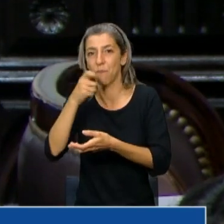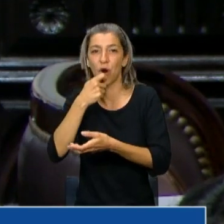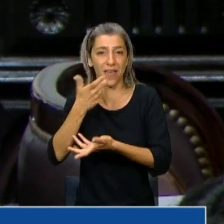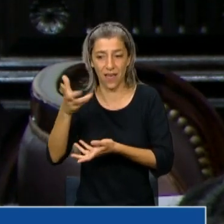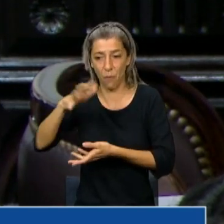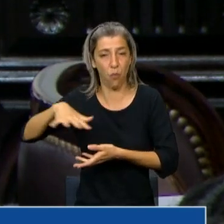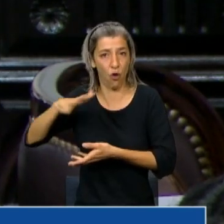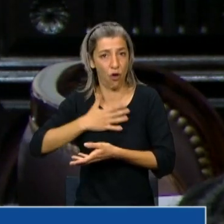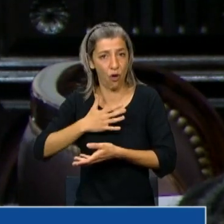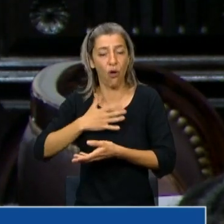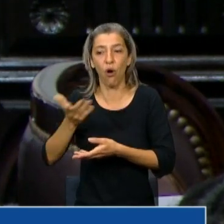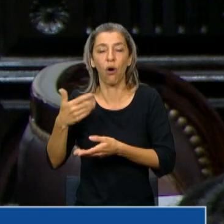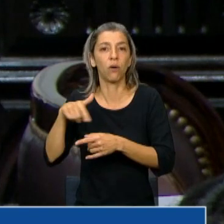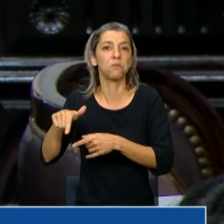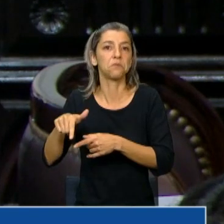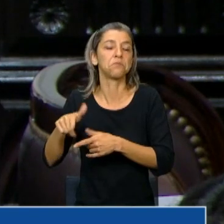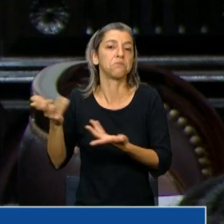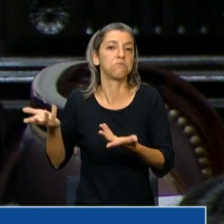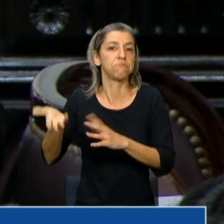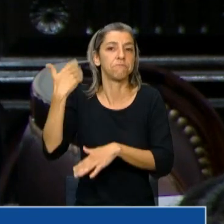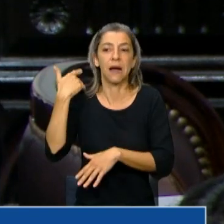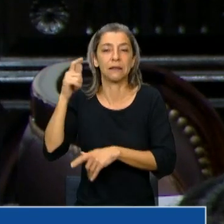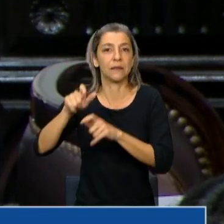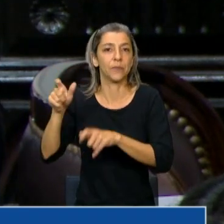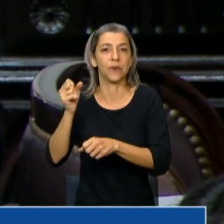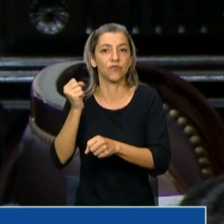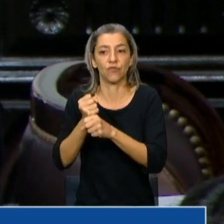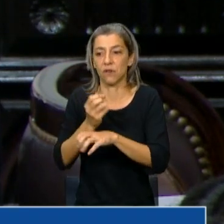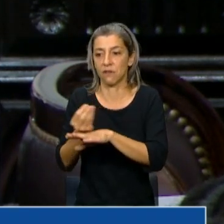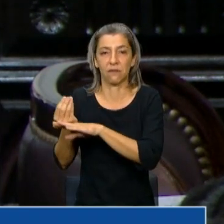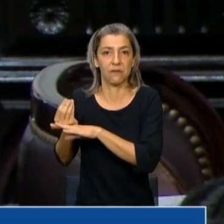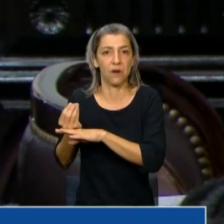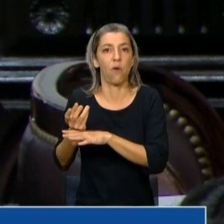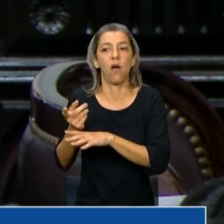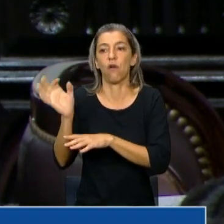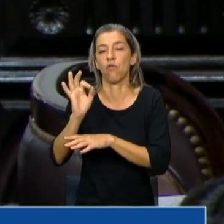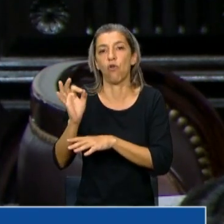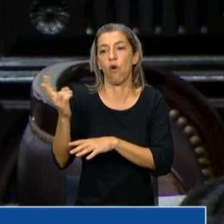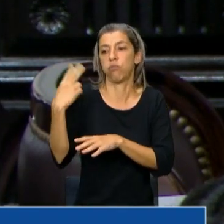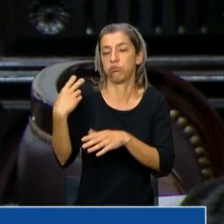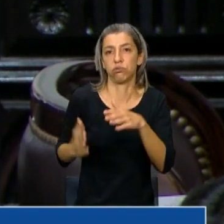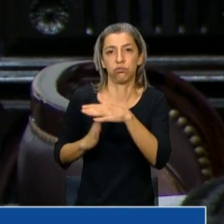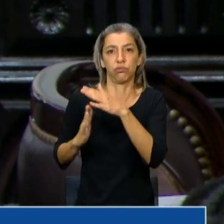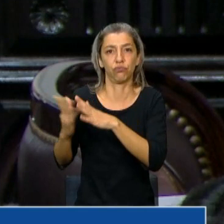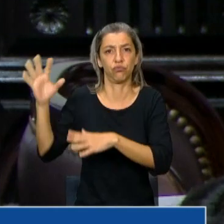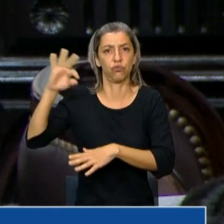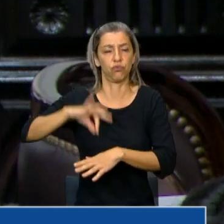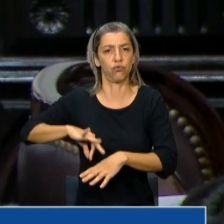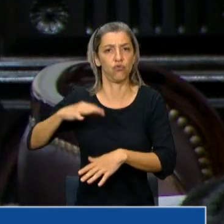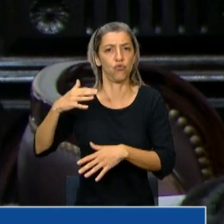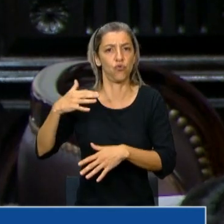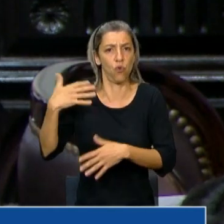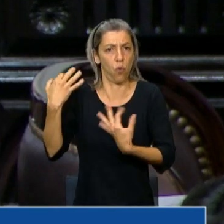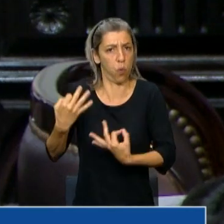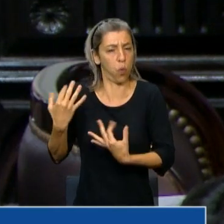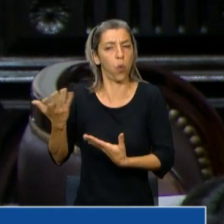minero con gran poder adquisitivo o no solo de trabajadores, sino de gerentes que vienen y presionan sobre el